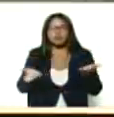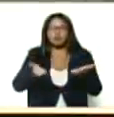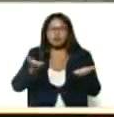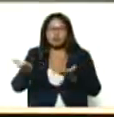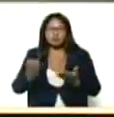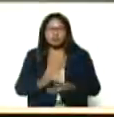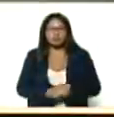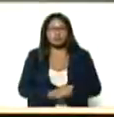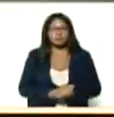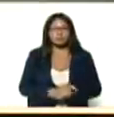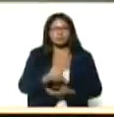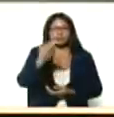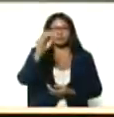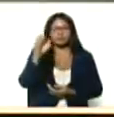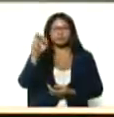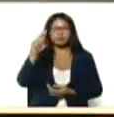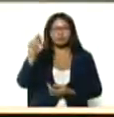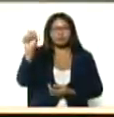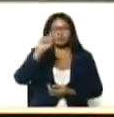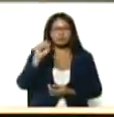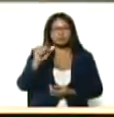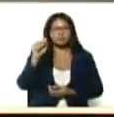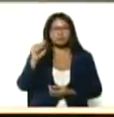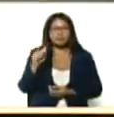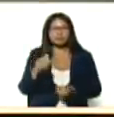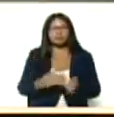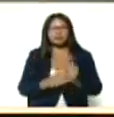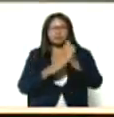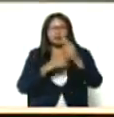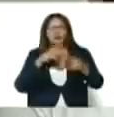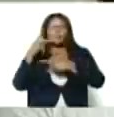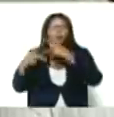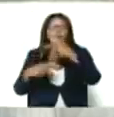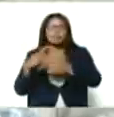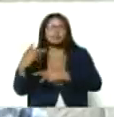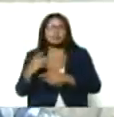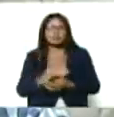Teresa Carrasquel, directora política, Teresita.